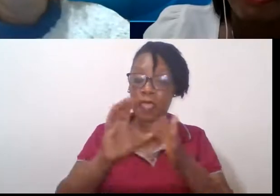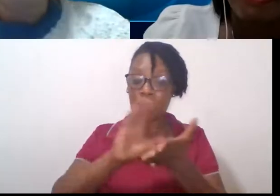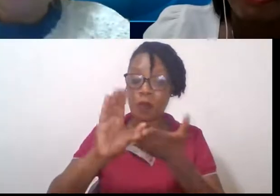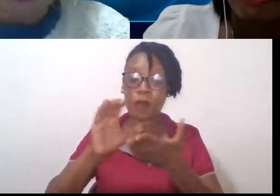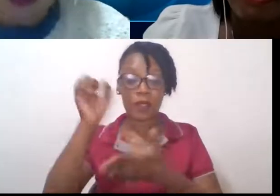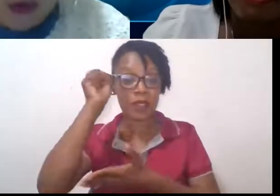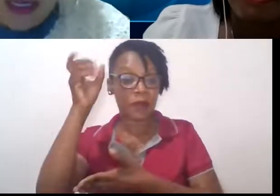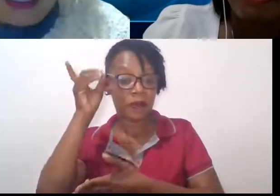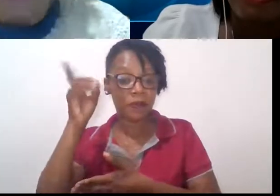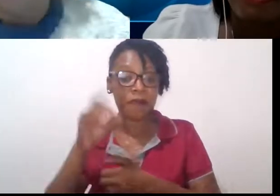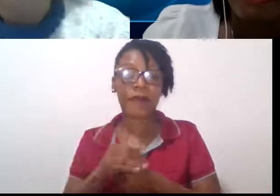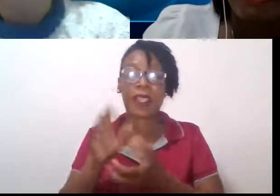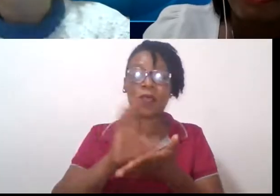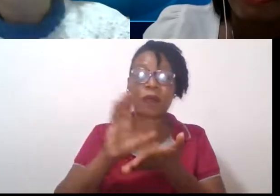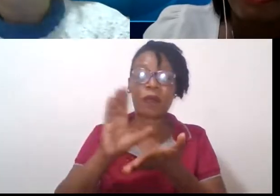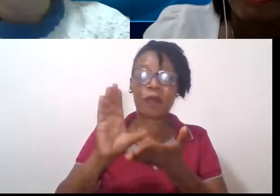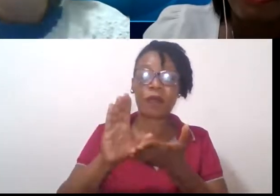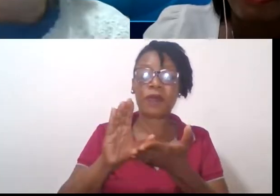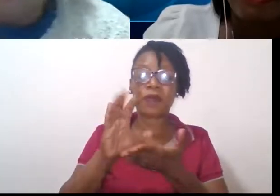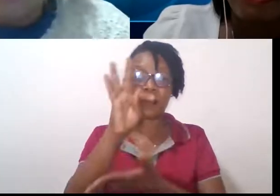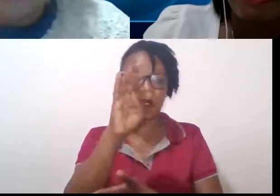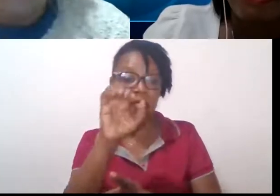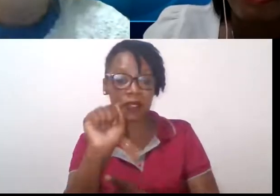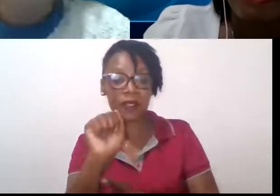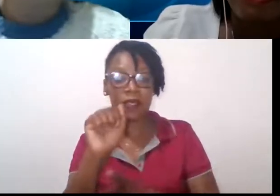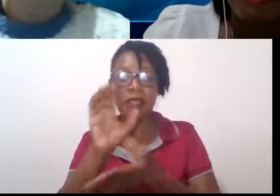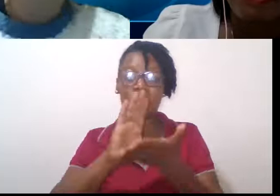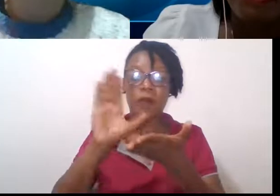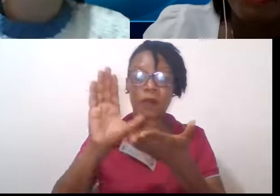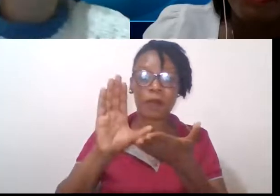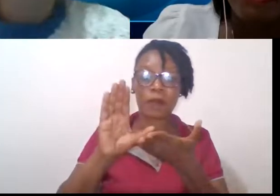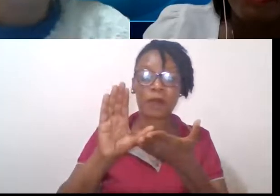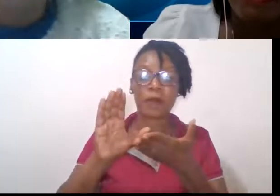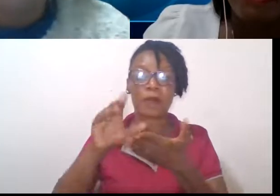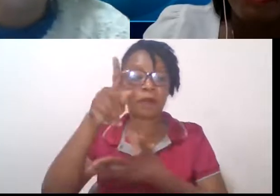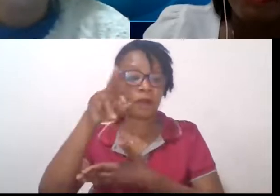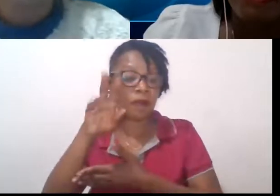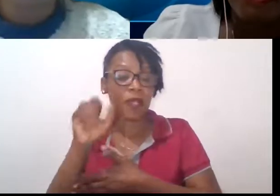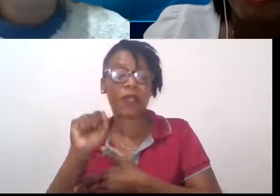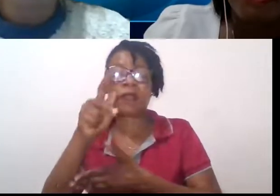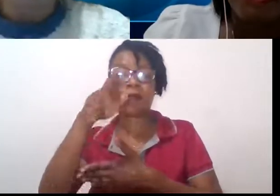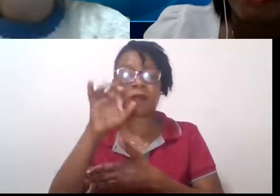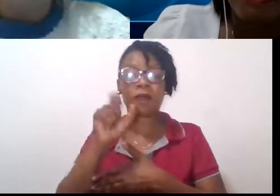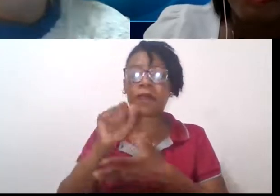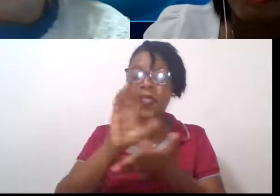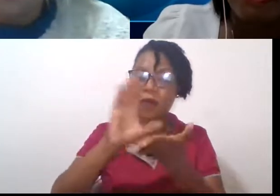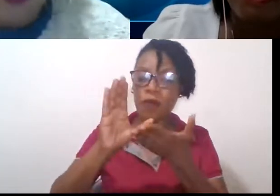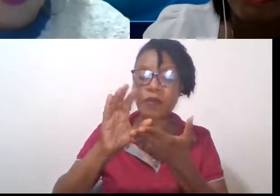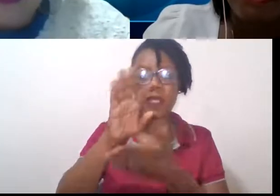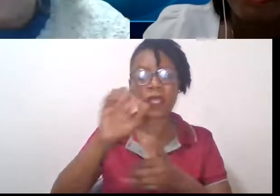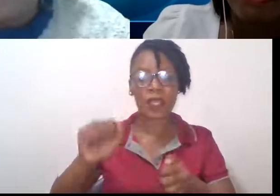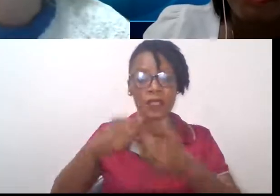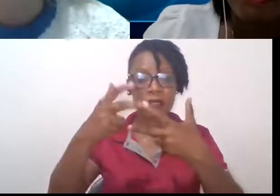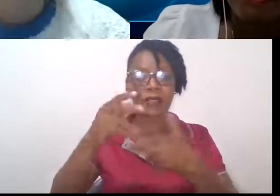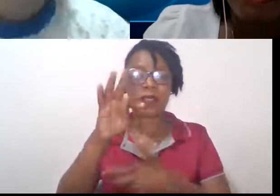Down, tenemos el curso en torno a TEA, tenemos el curso en torno a la Puebla de los Pardos, tenemos cursos en torno a STEAM, tenemos cursos en